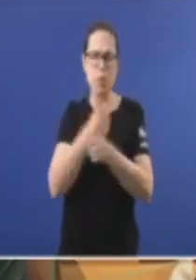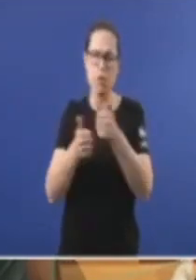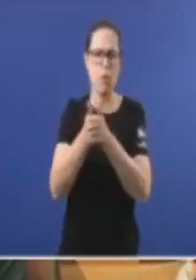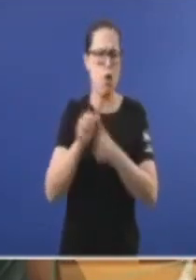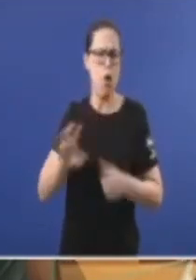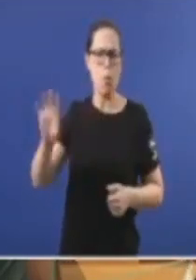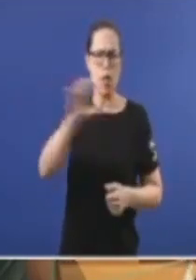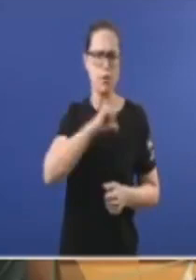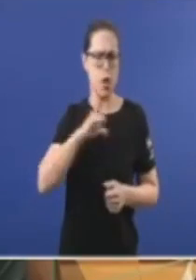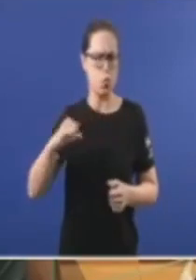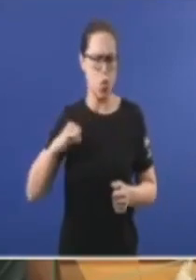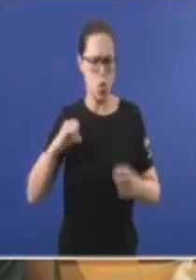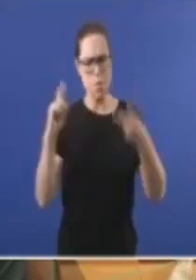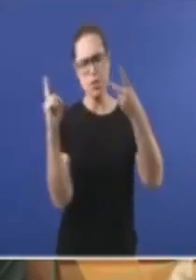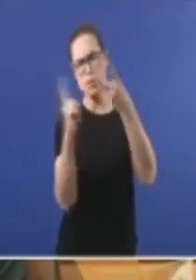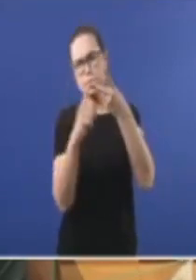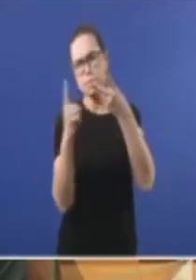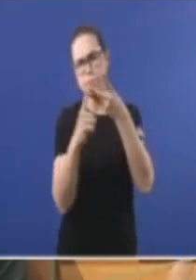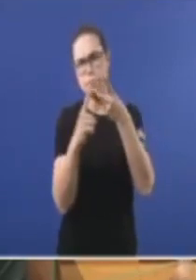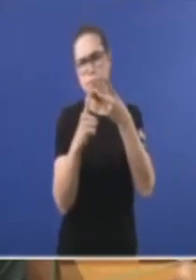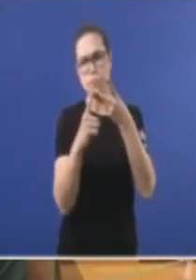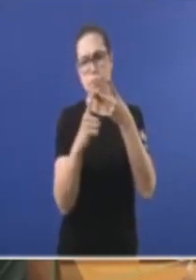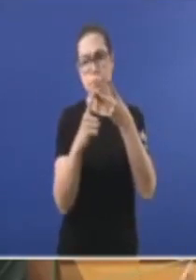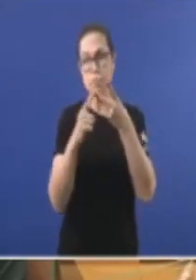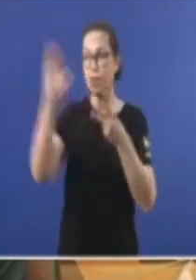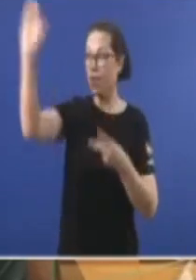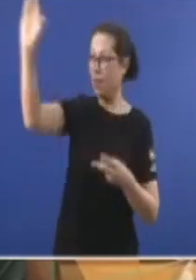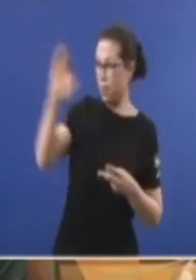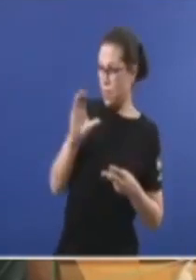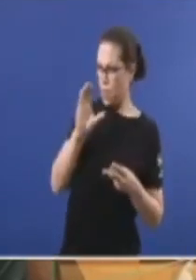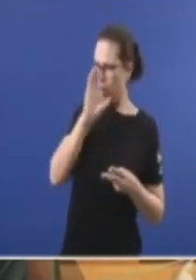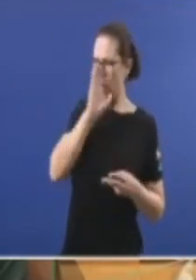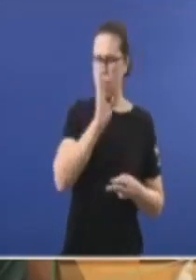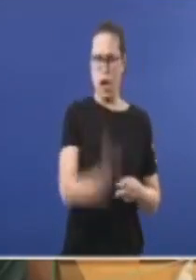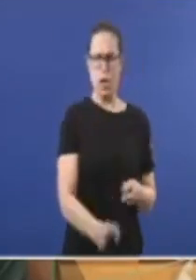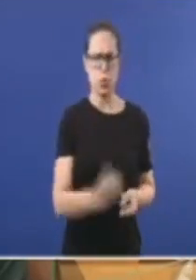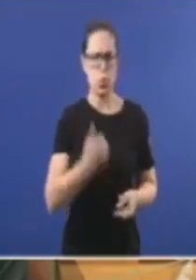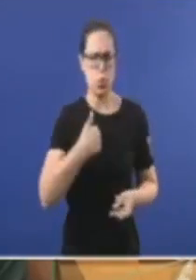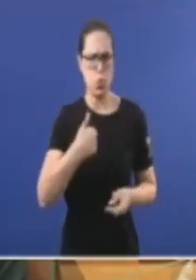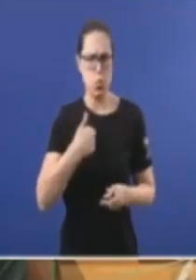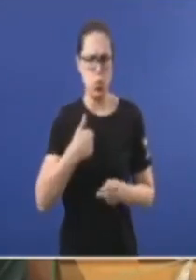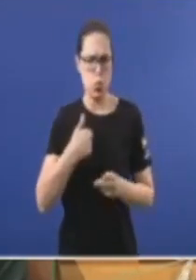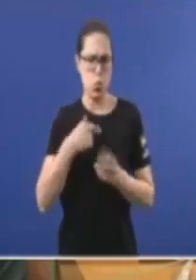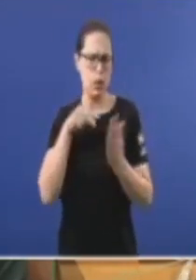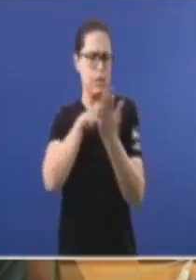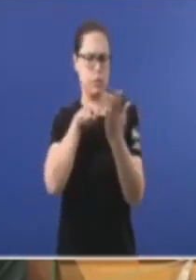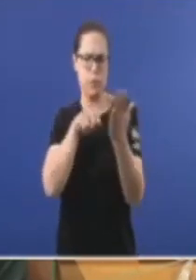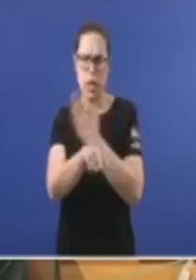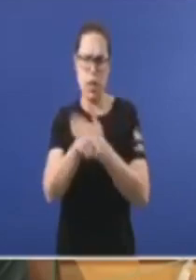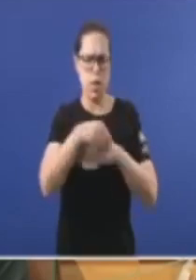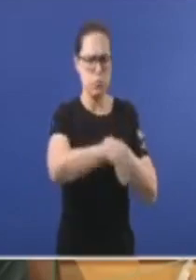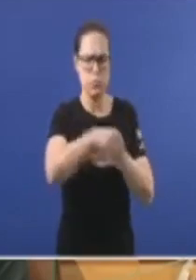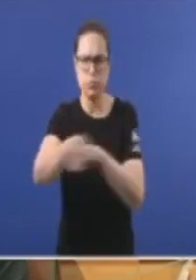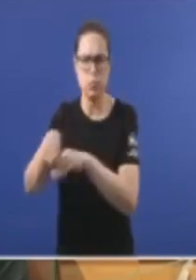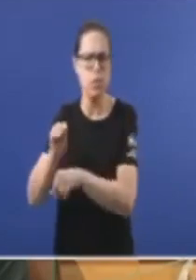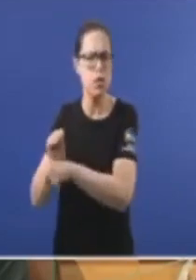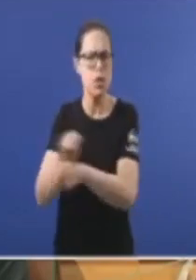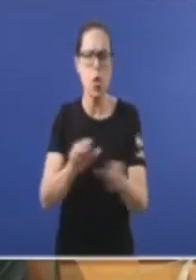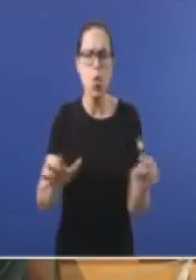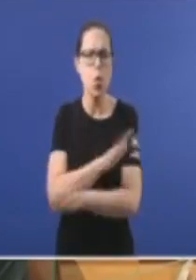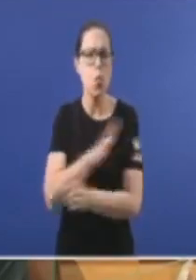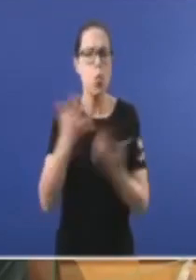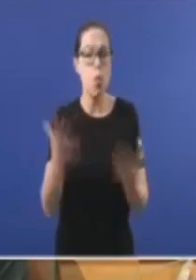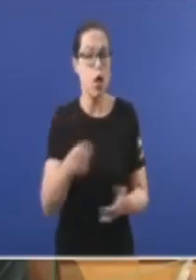autónomas? Segundo, unha xestión directa dese fondo e que se faga con transparencia. Porque, mire, vostede di que ten un plan